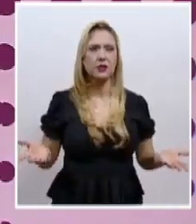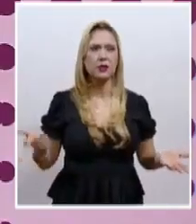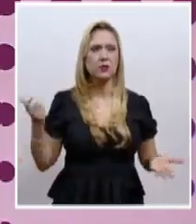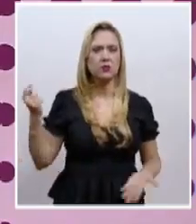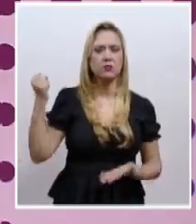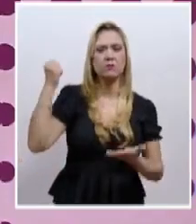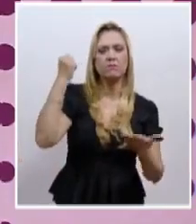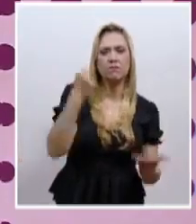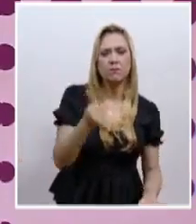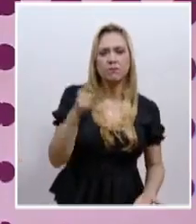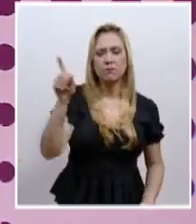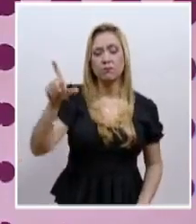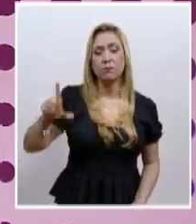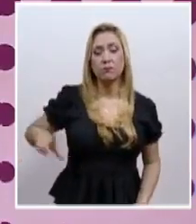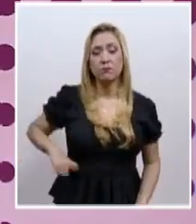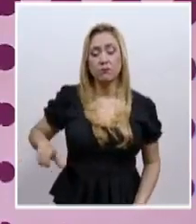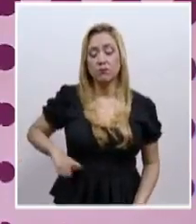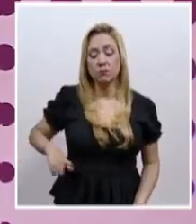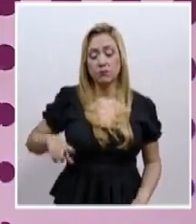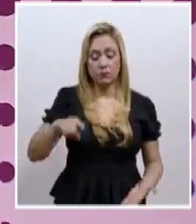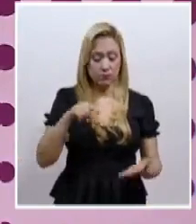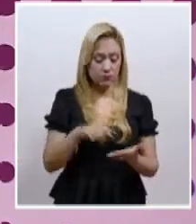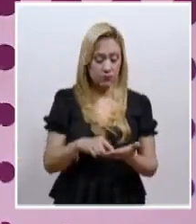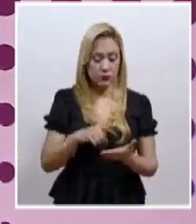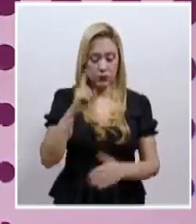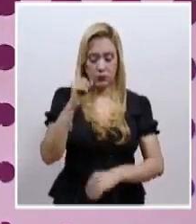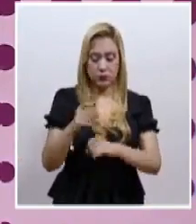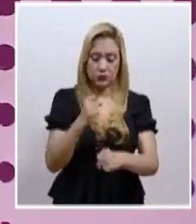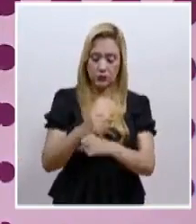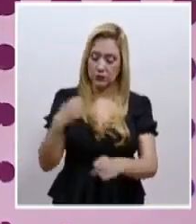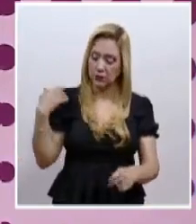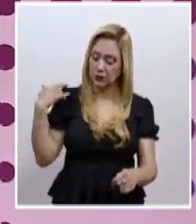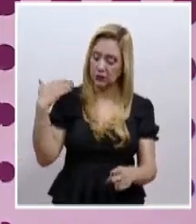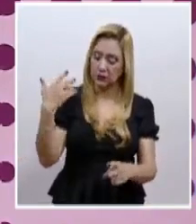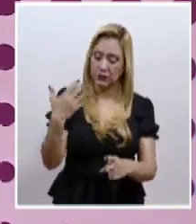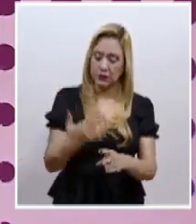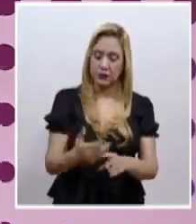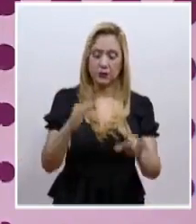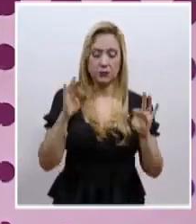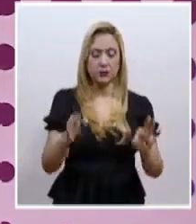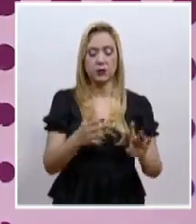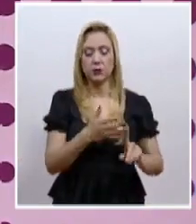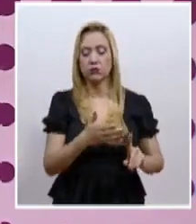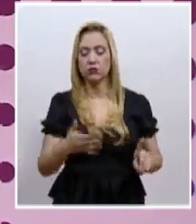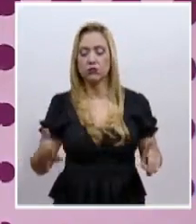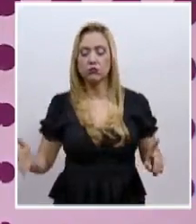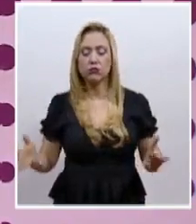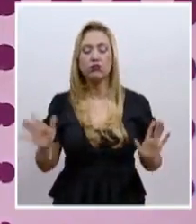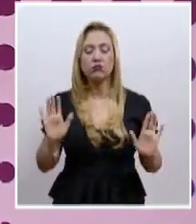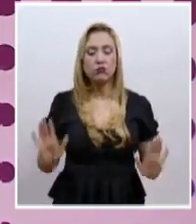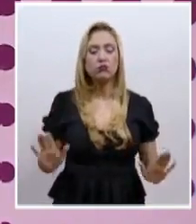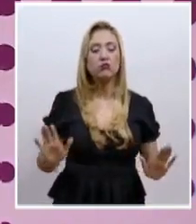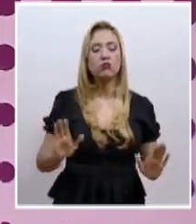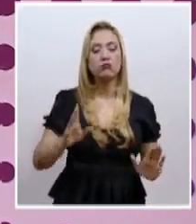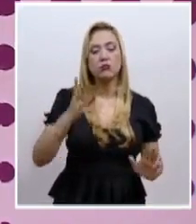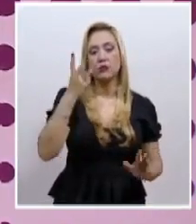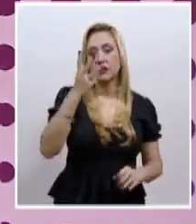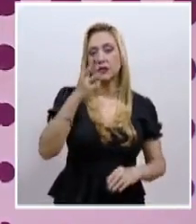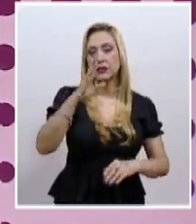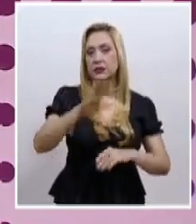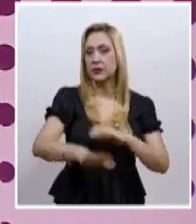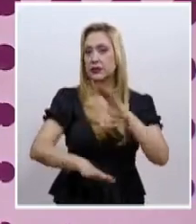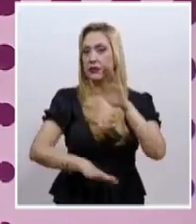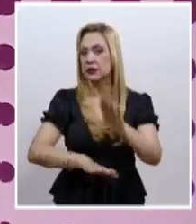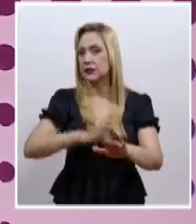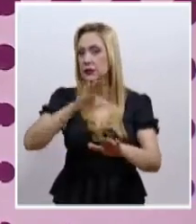los recursos que el Estado ejerce en un año fiscal, que es el año de calendario. Es una de las tres etapas de la